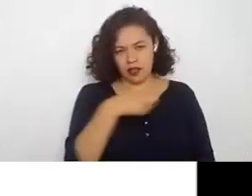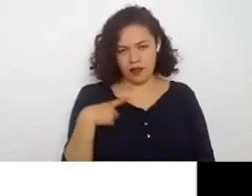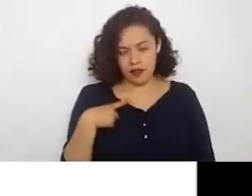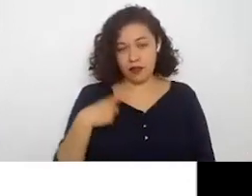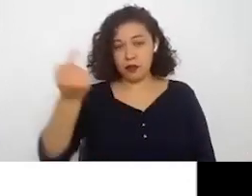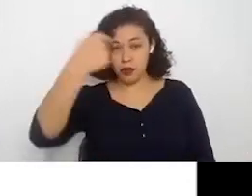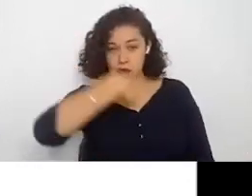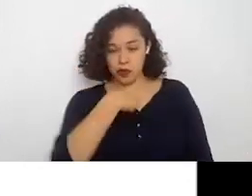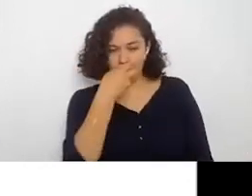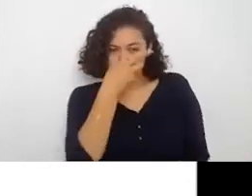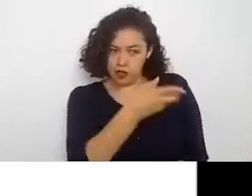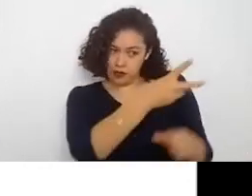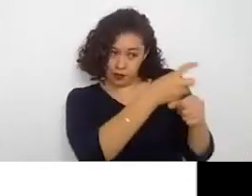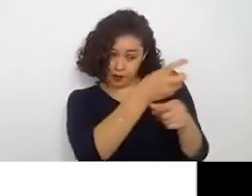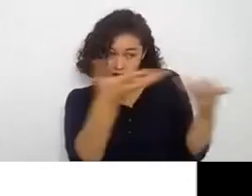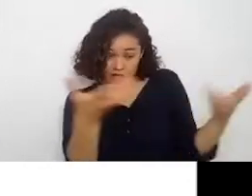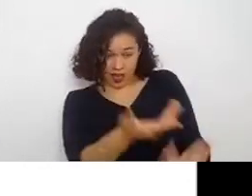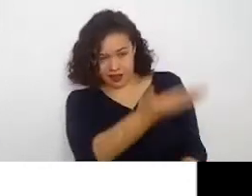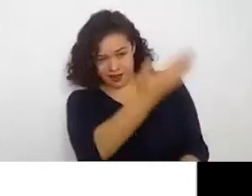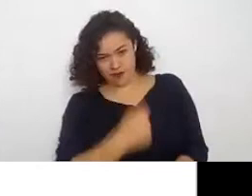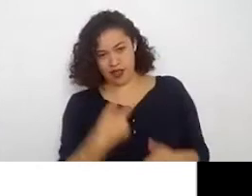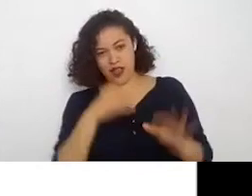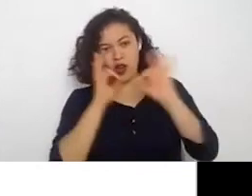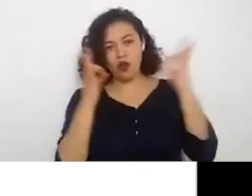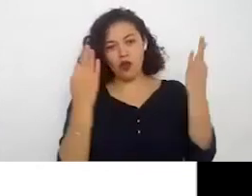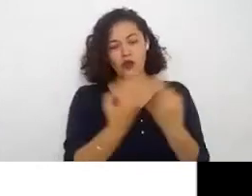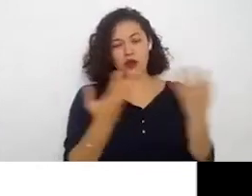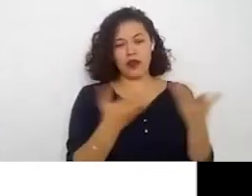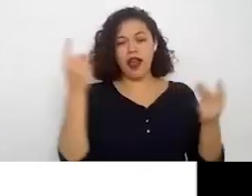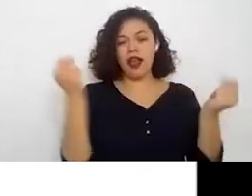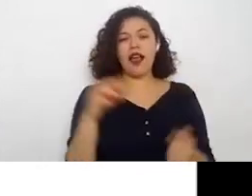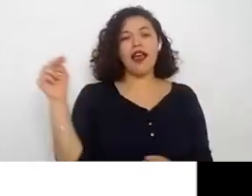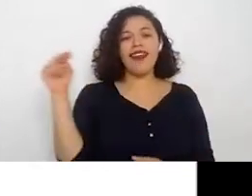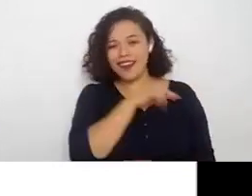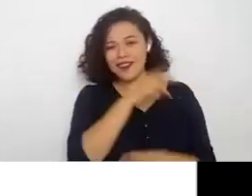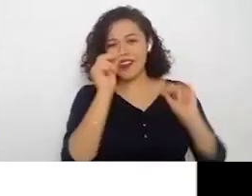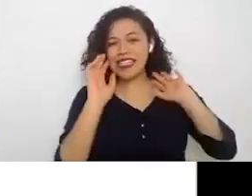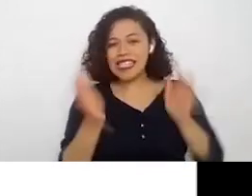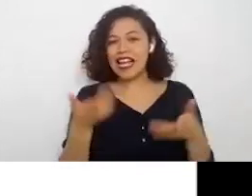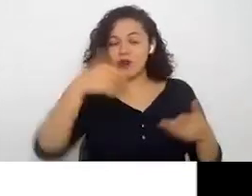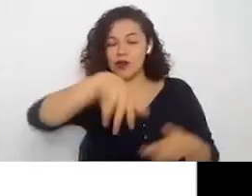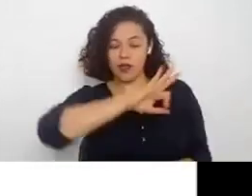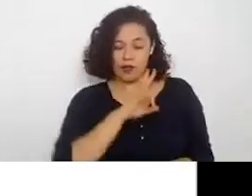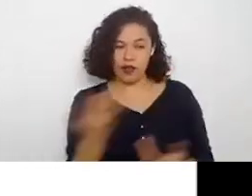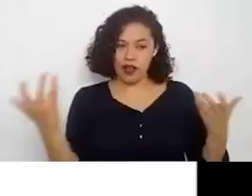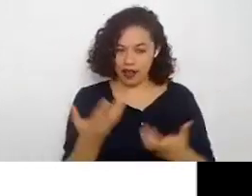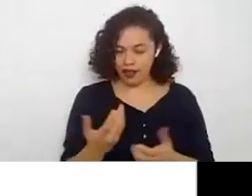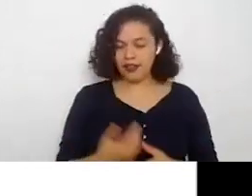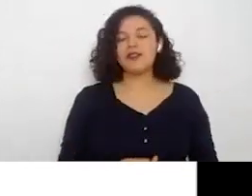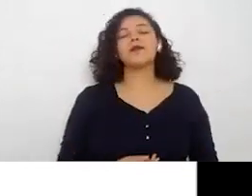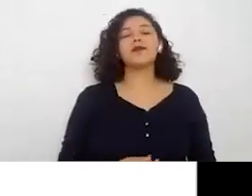a que lo hagan y lo hagan de manera inmediata, si es posible, porque esto les va